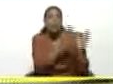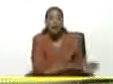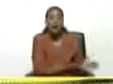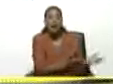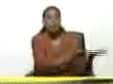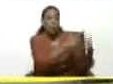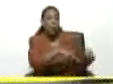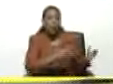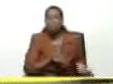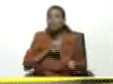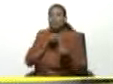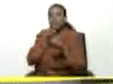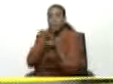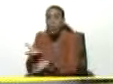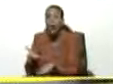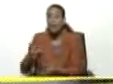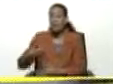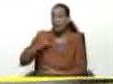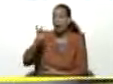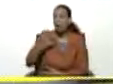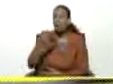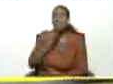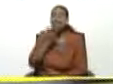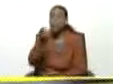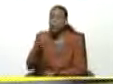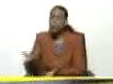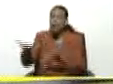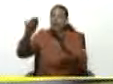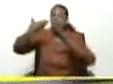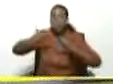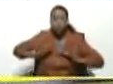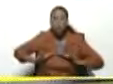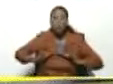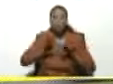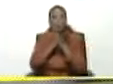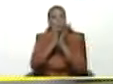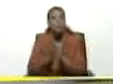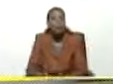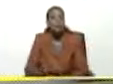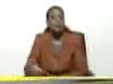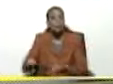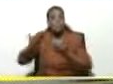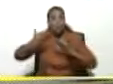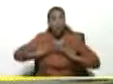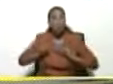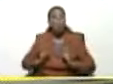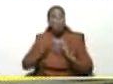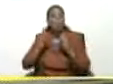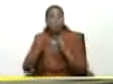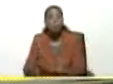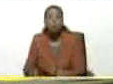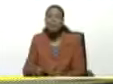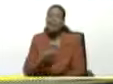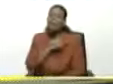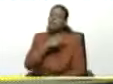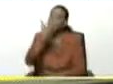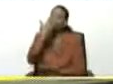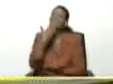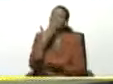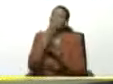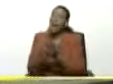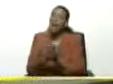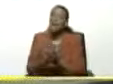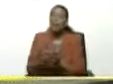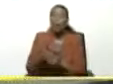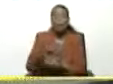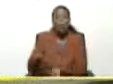la universidad Porque este acto tan generoso que ustedes están haciendo que ustedes nos están brindando nuestro trabajo es agradecer